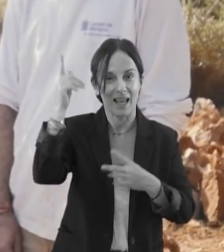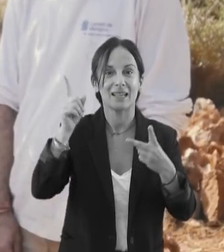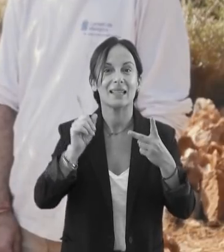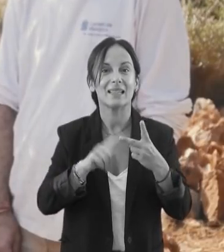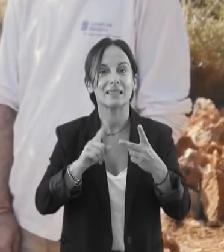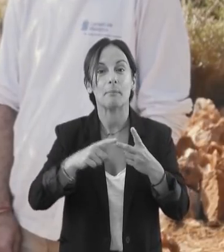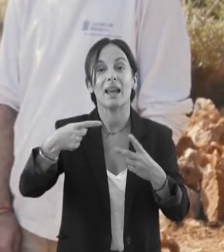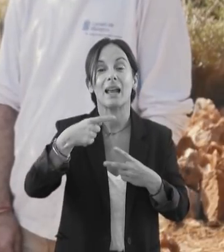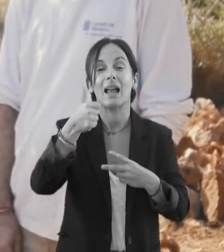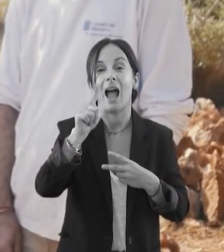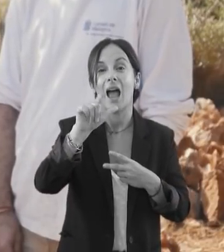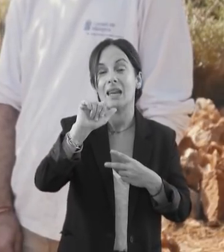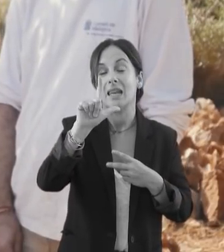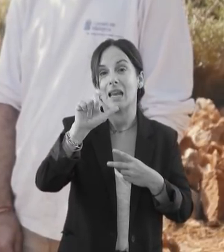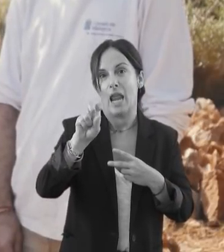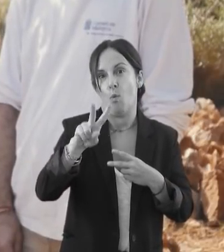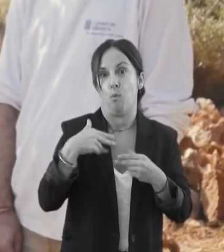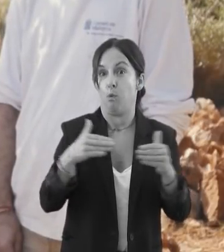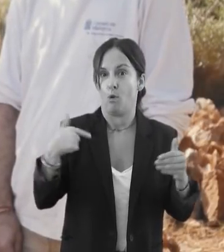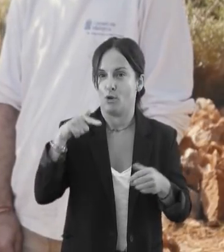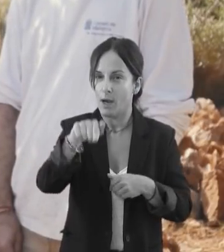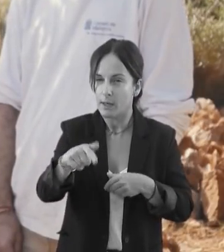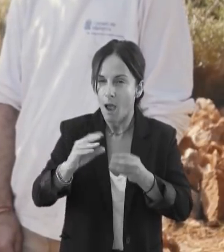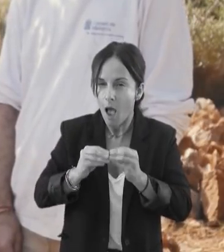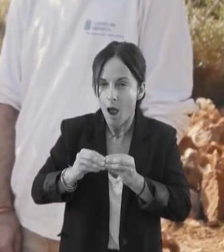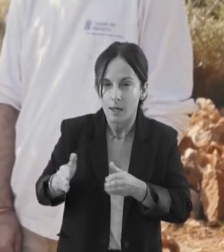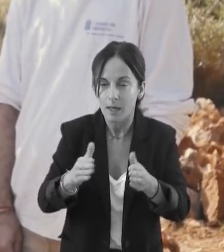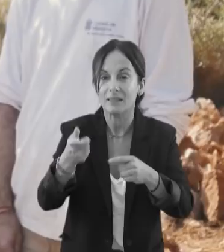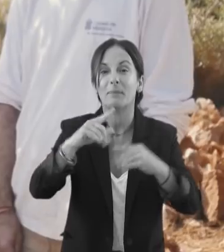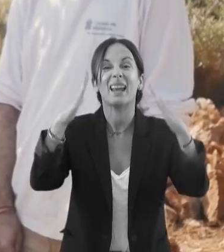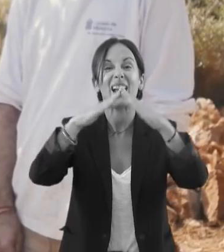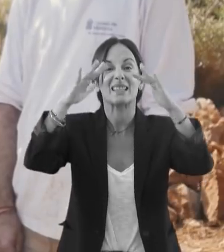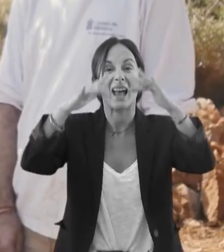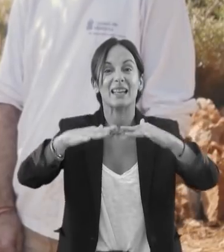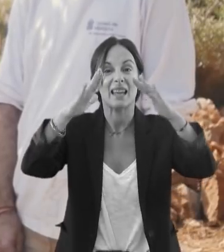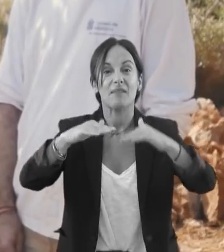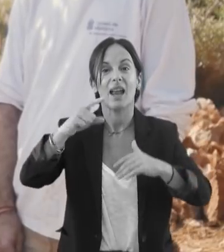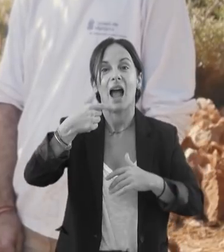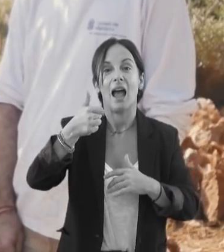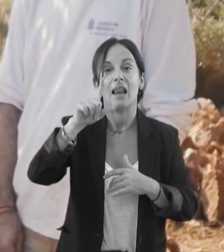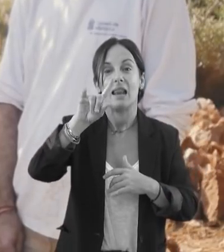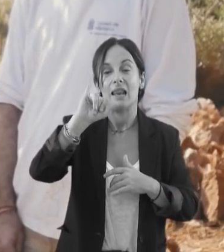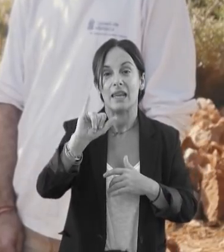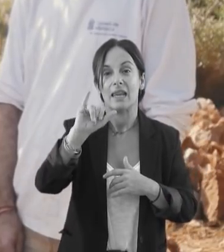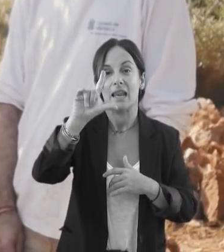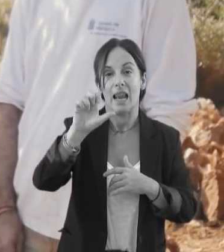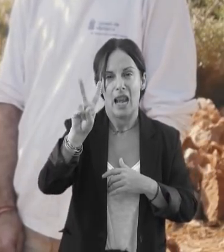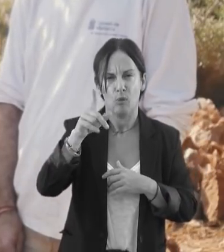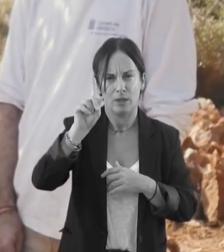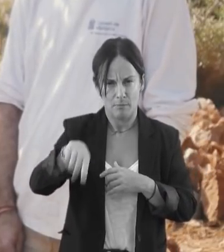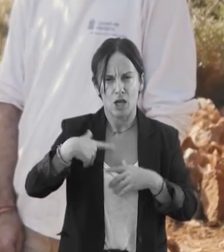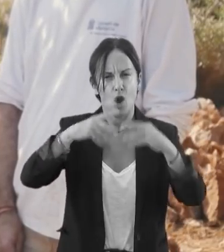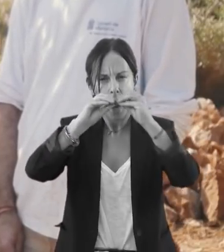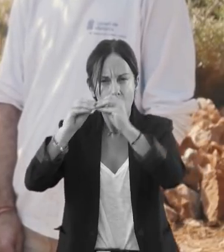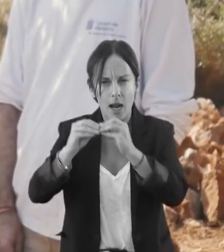de pasar a formar parte de las brigadas del Consell y nada, y me he dedicado en el Consell a restaurar pues caminos, a